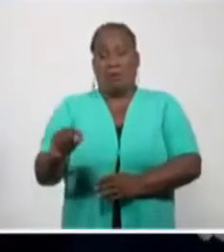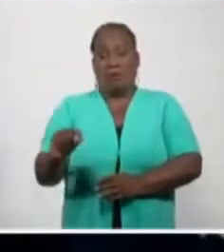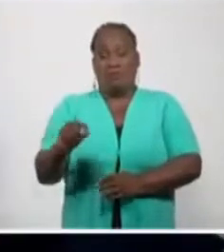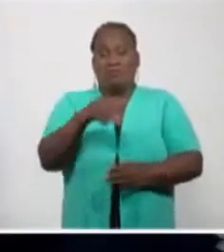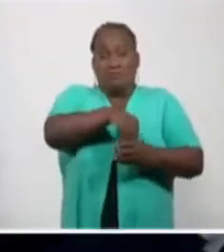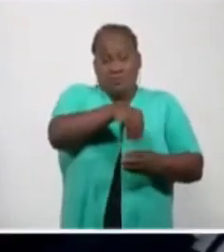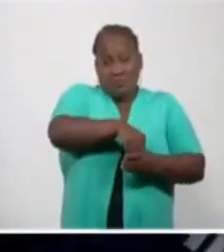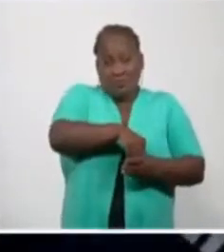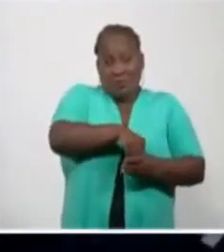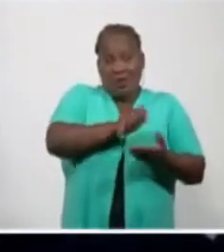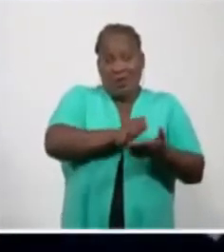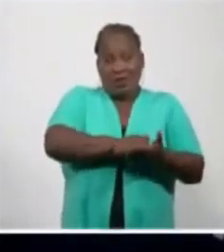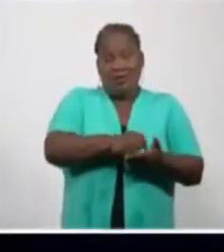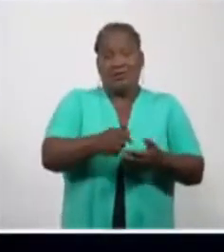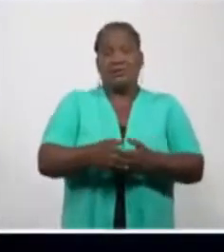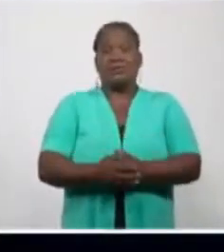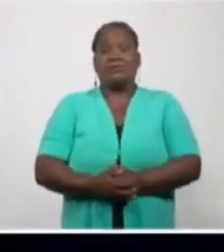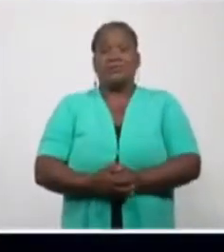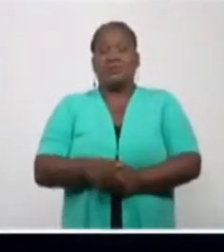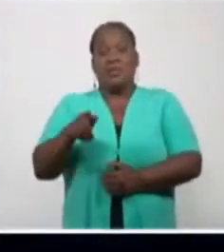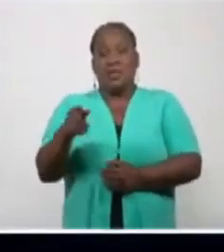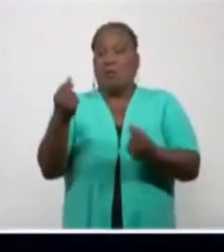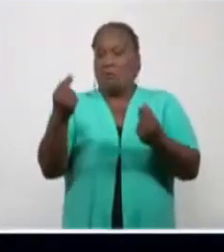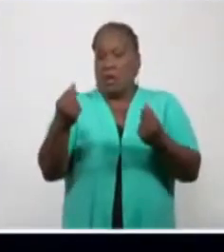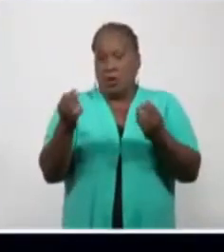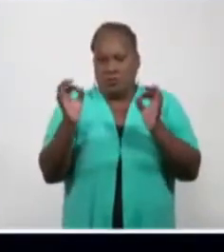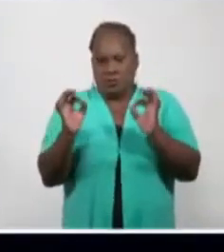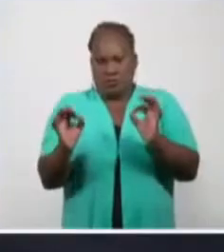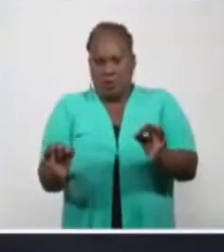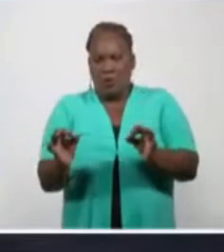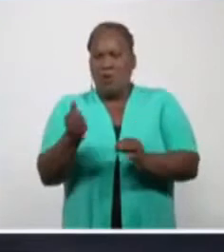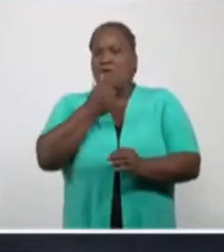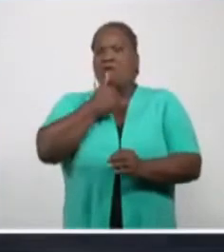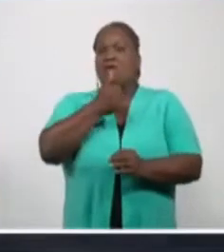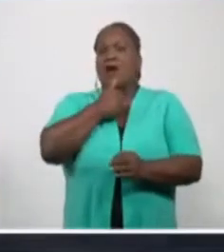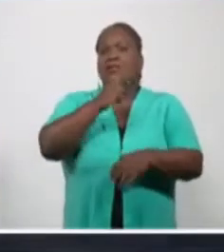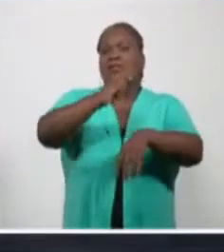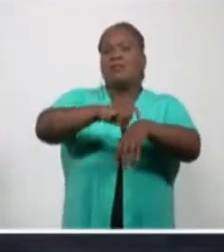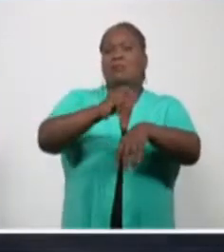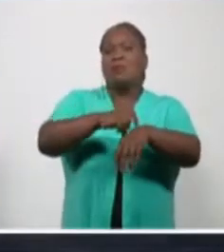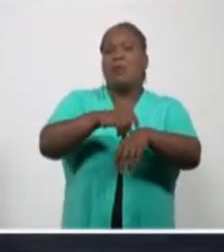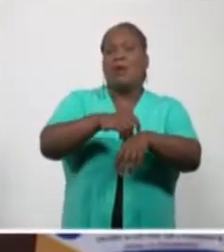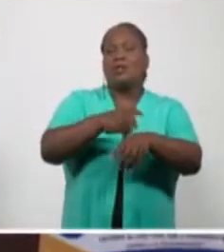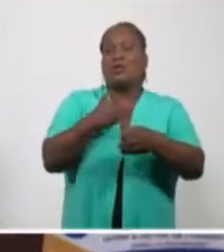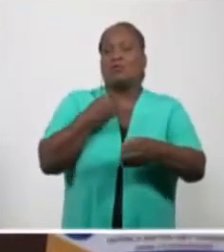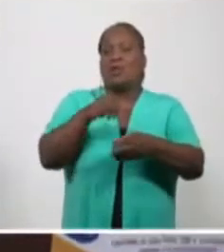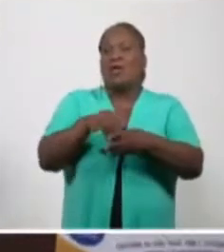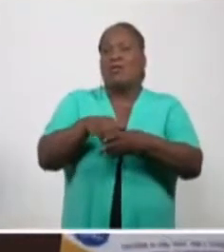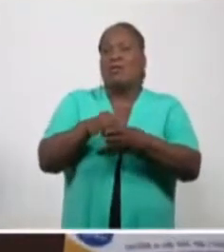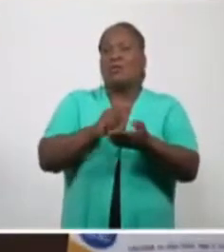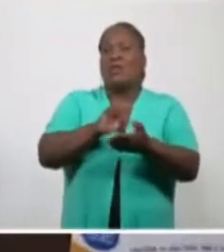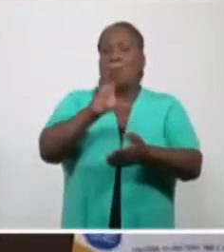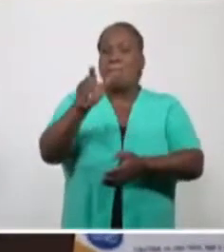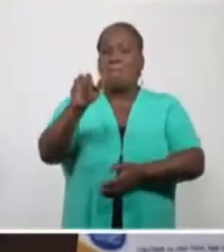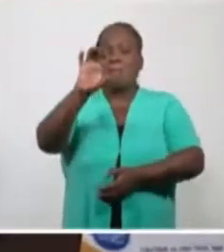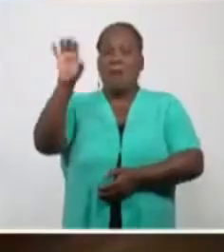significativo. Deja de circular. Y es un dinero seguro, nosotros más facilidad a la hora de depositar. Más de 300.000 tarjetas magnéticas emitidas